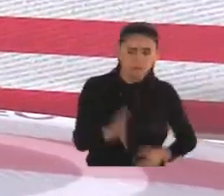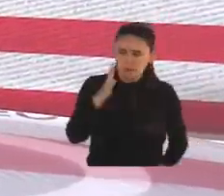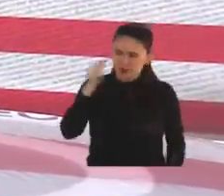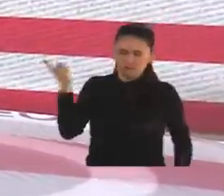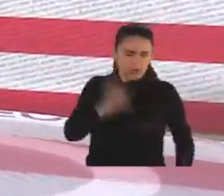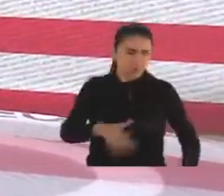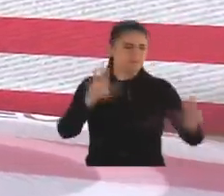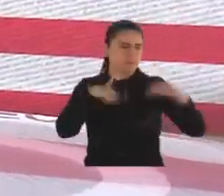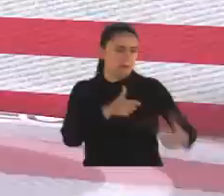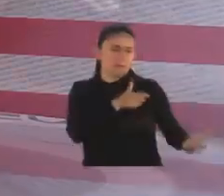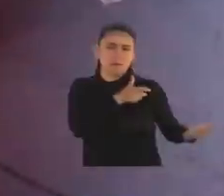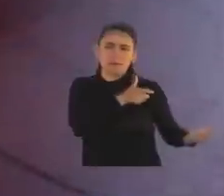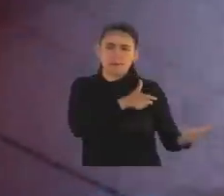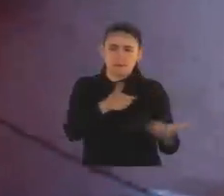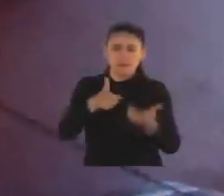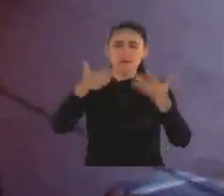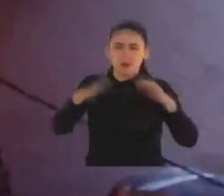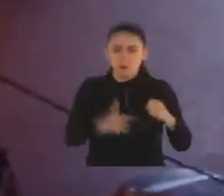de esta masacre.